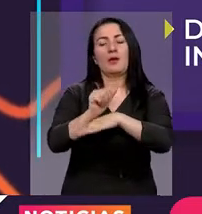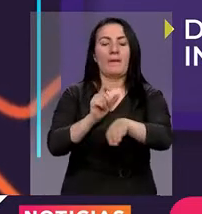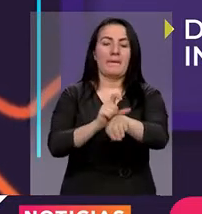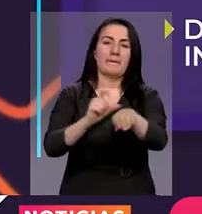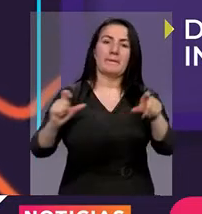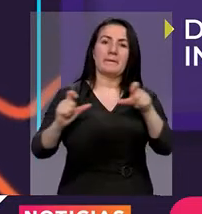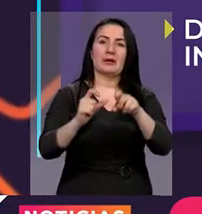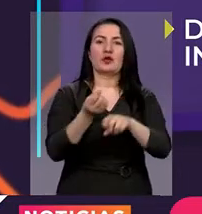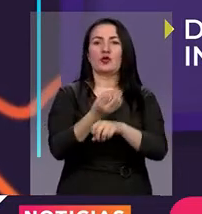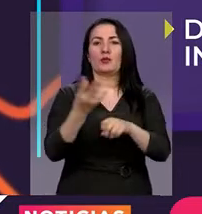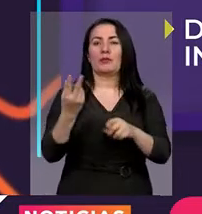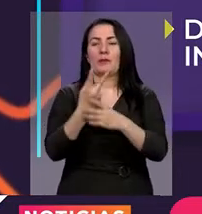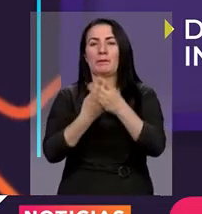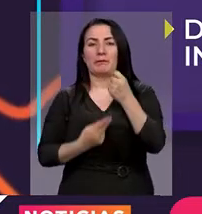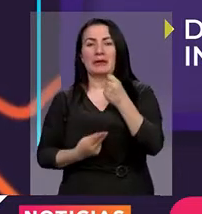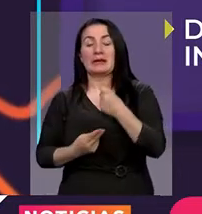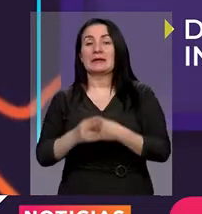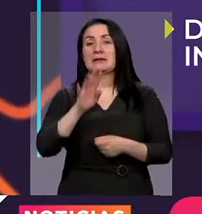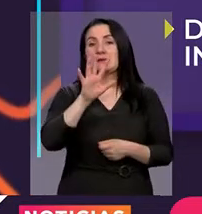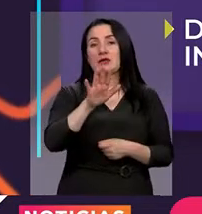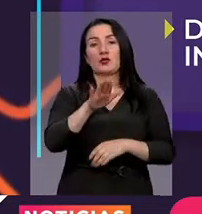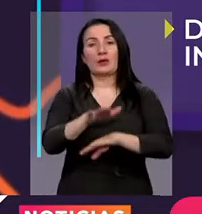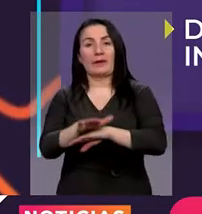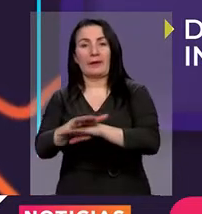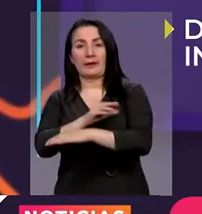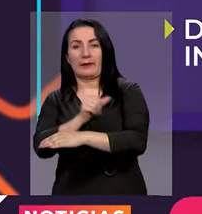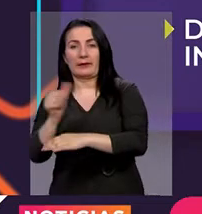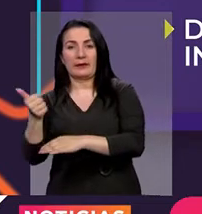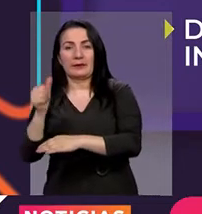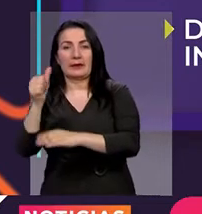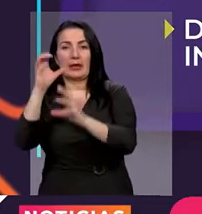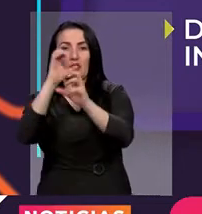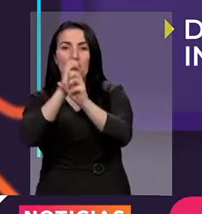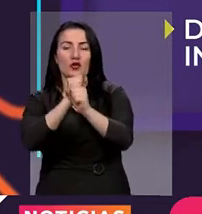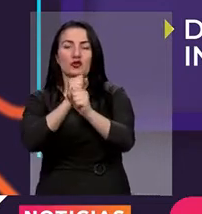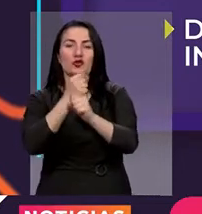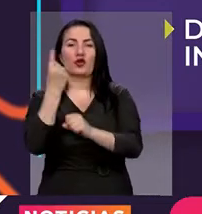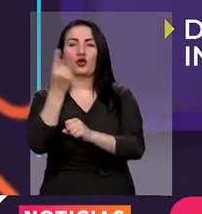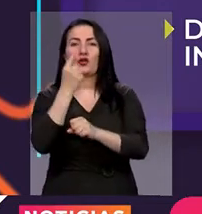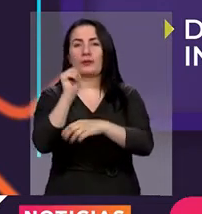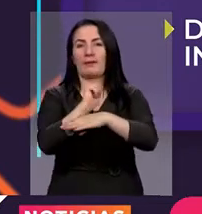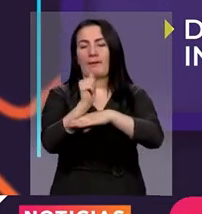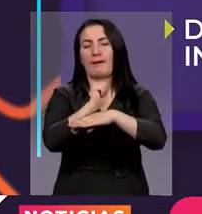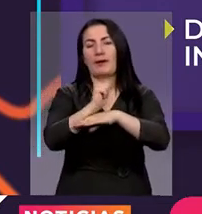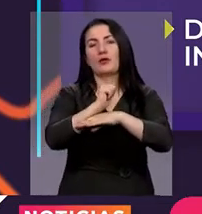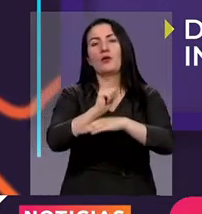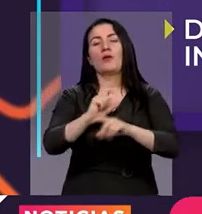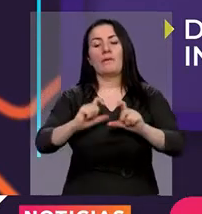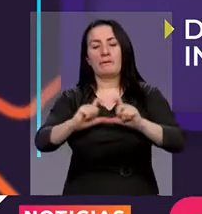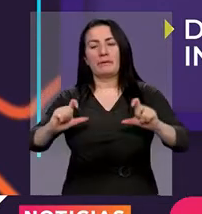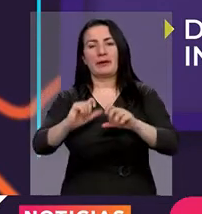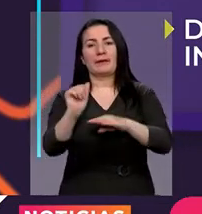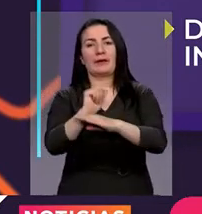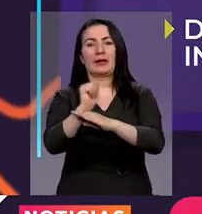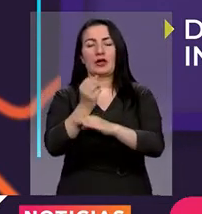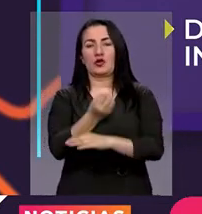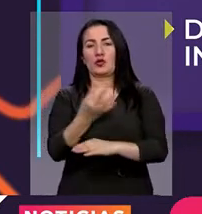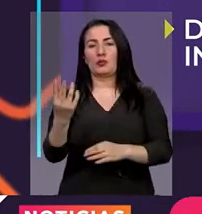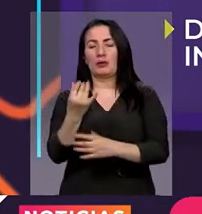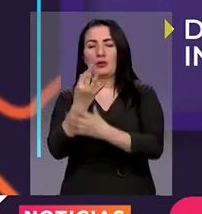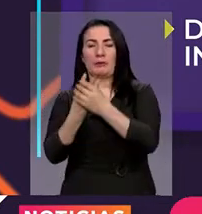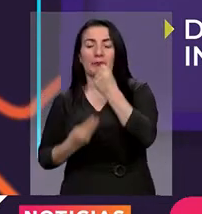termina en número par. De 5 de la tarde a 10 de la noche lo harán solo los carros cuya placa termine en un número